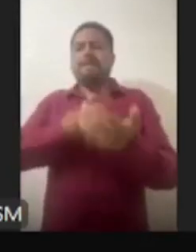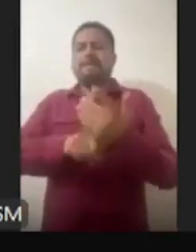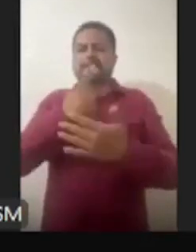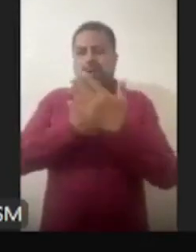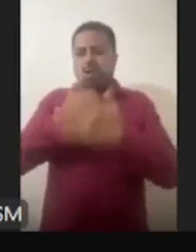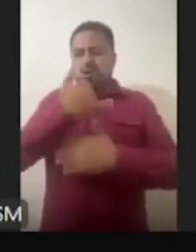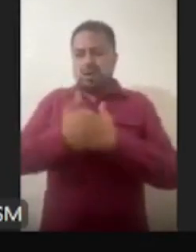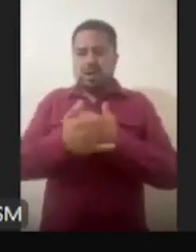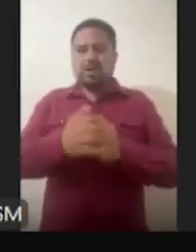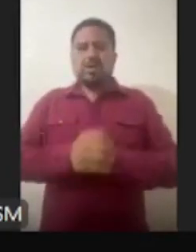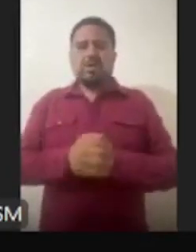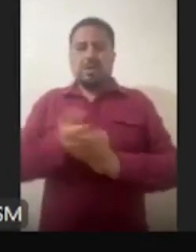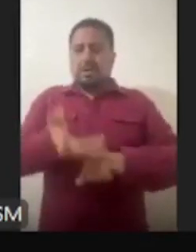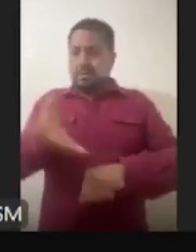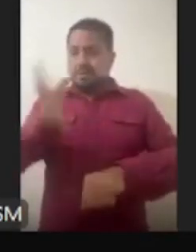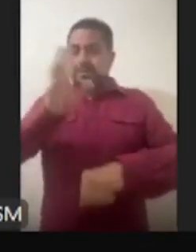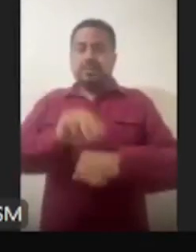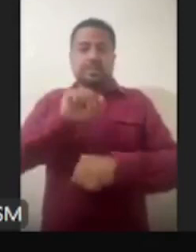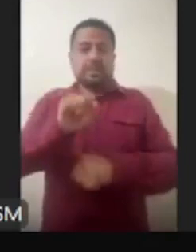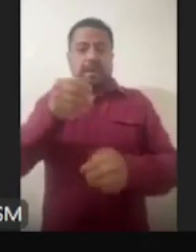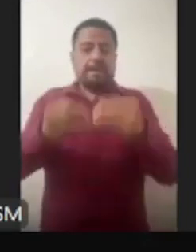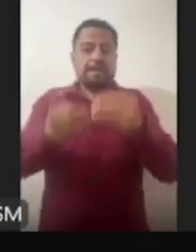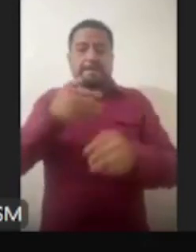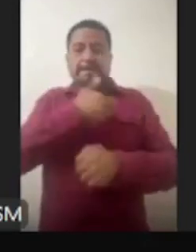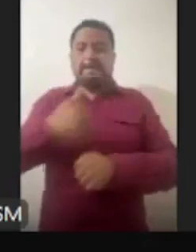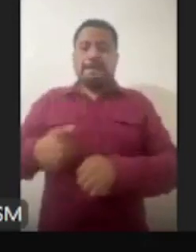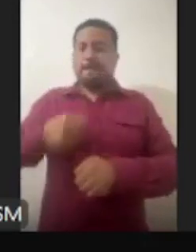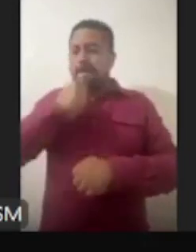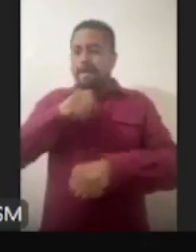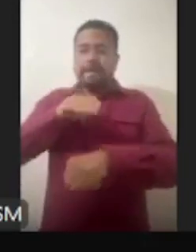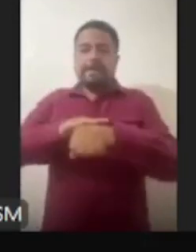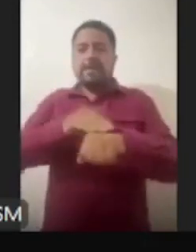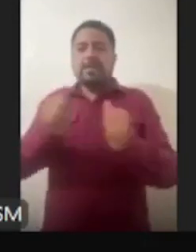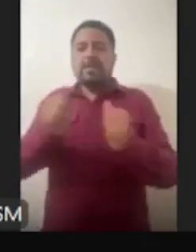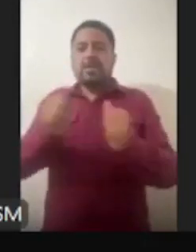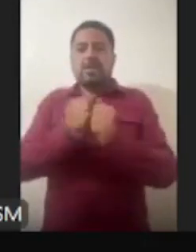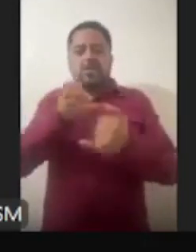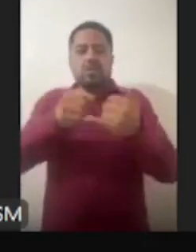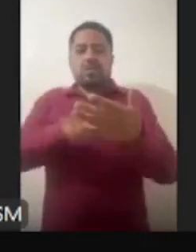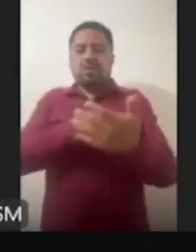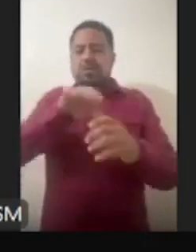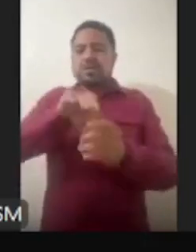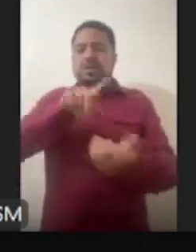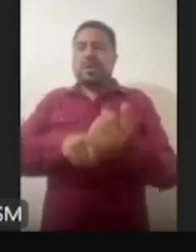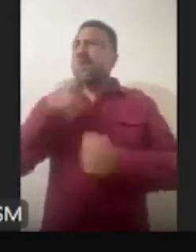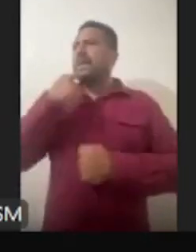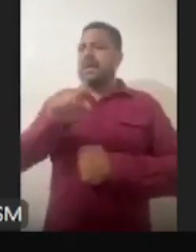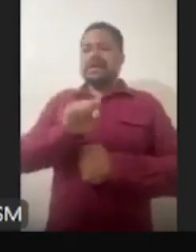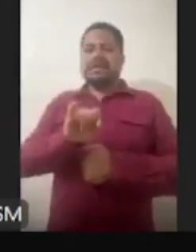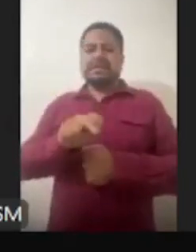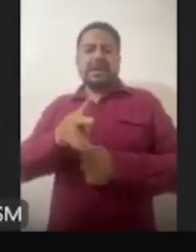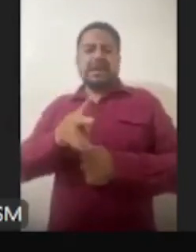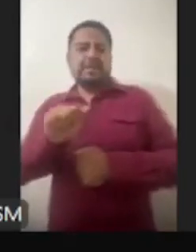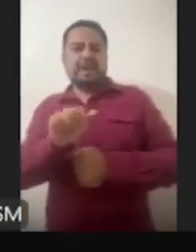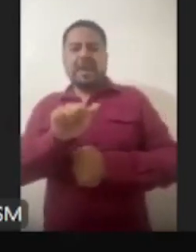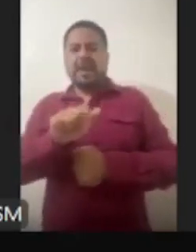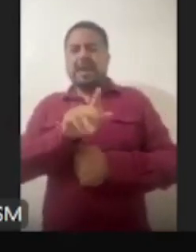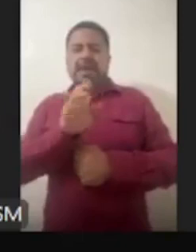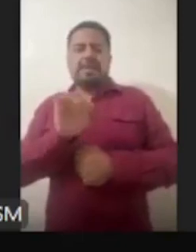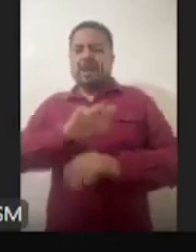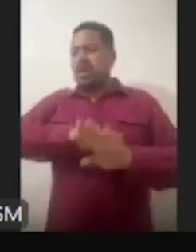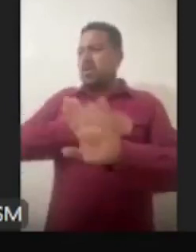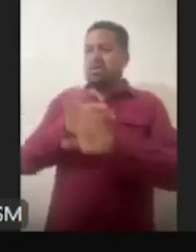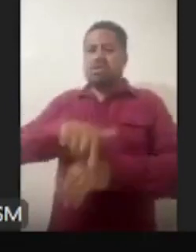su autorización, magistrada presidenta, el proyecto de la cuenta es el relativo al juicio electoral ciudadano promovido por la ciudadana Silvia Alemán Mundo en contra del acuerdo de fecha 12 de mayo